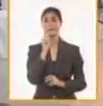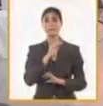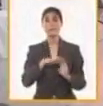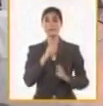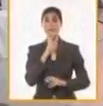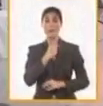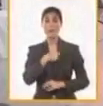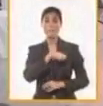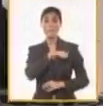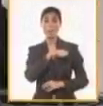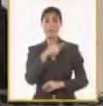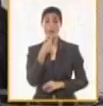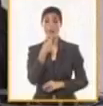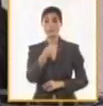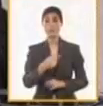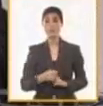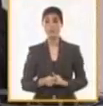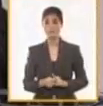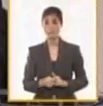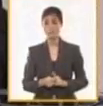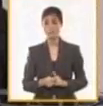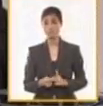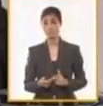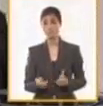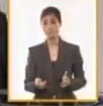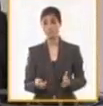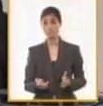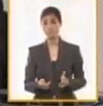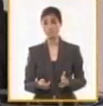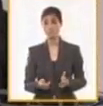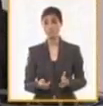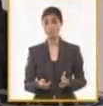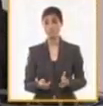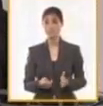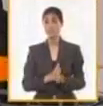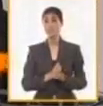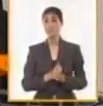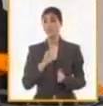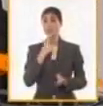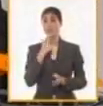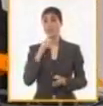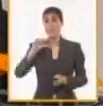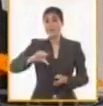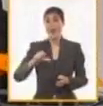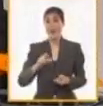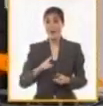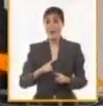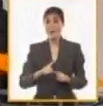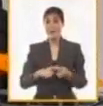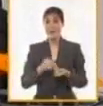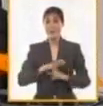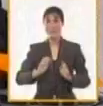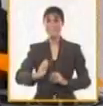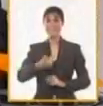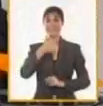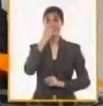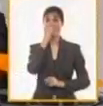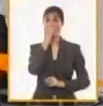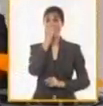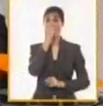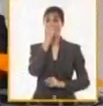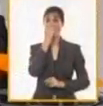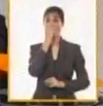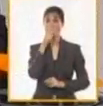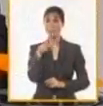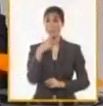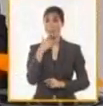Pedro Sánchez que está muy mal porque no se ha dado cuenta que Putin va a llegar hasta Algeciras.